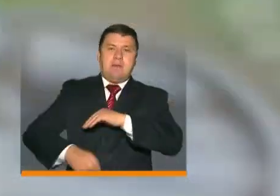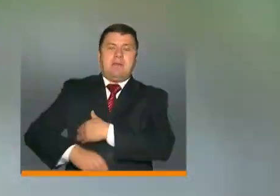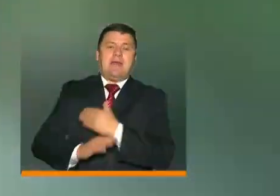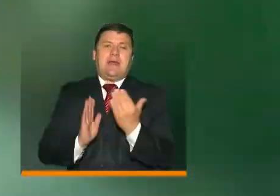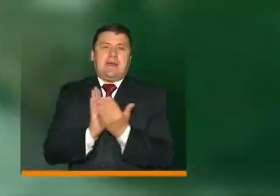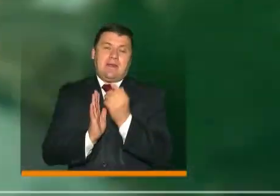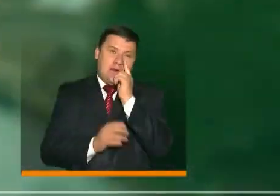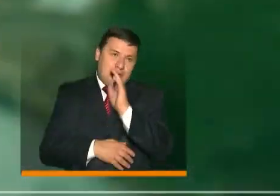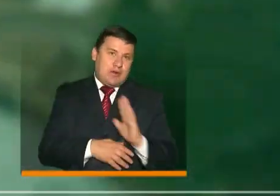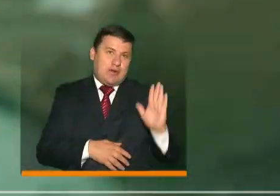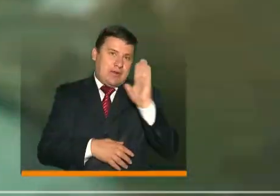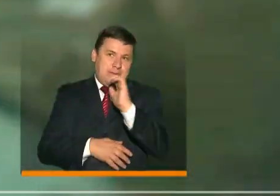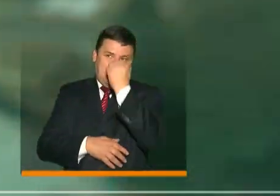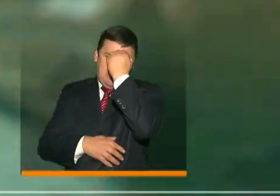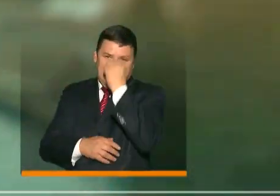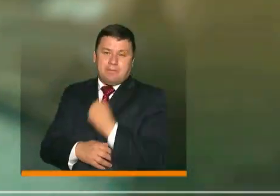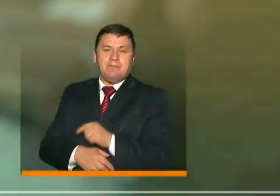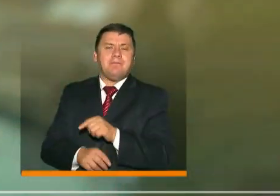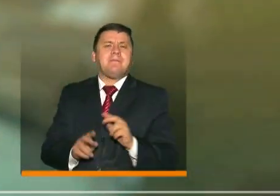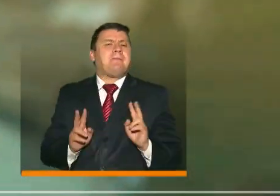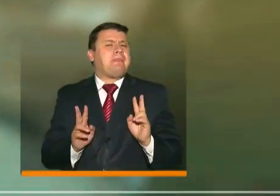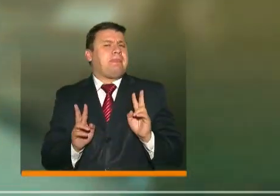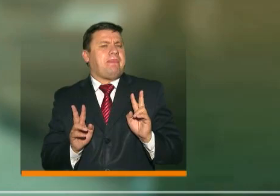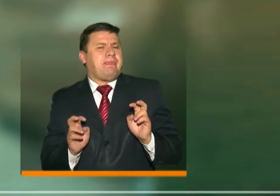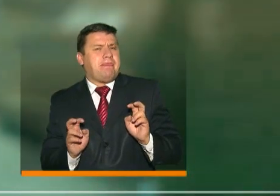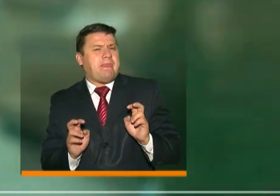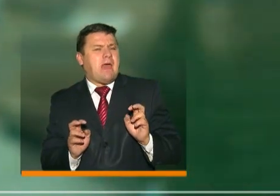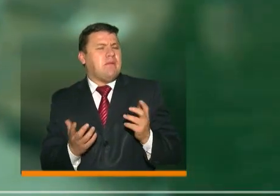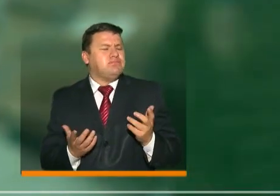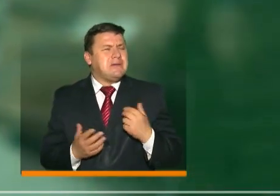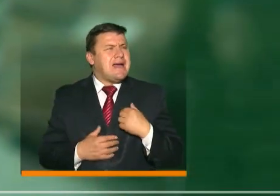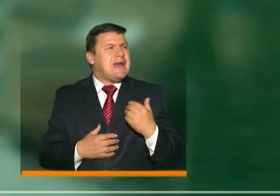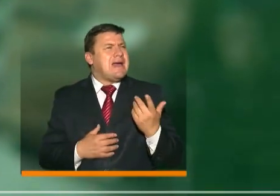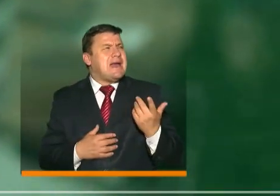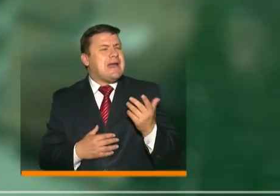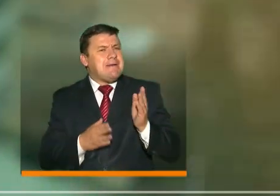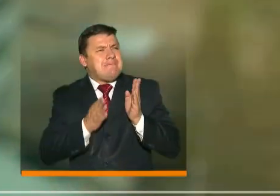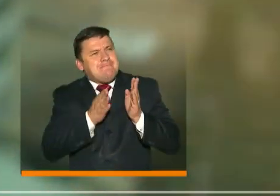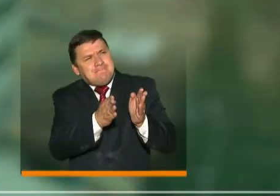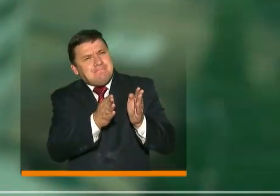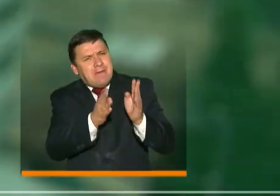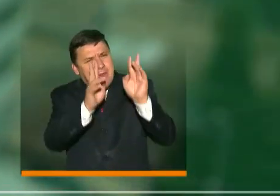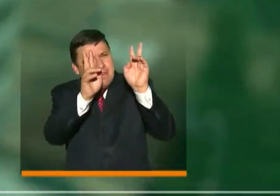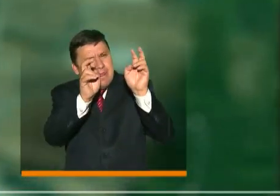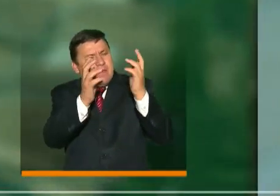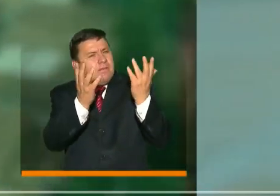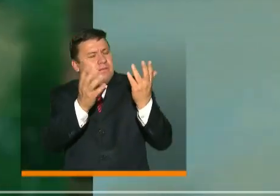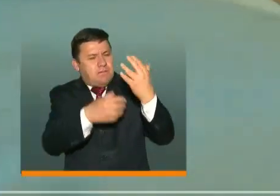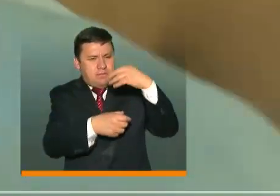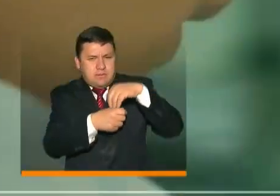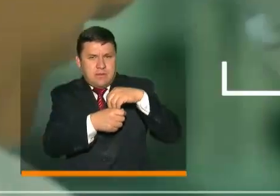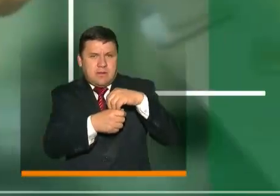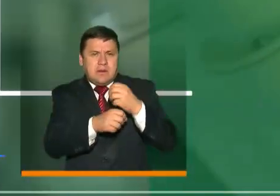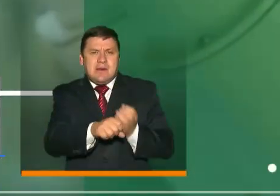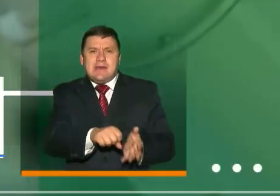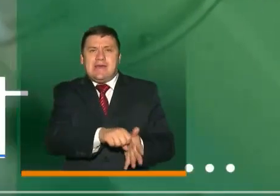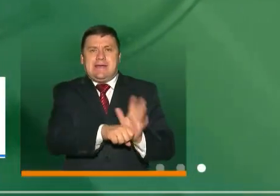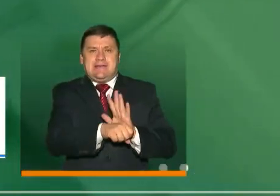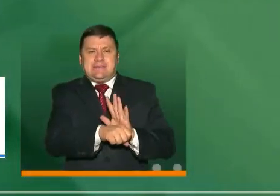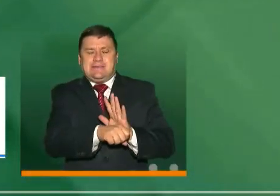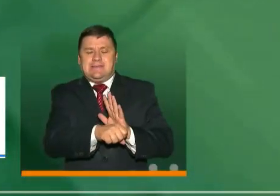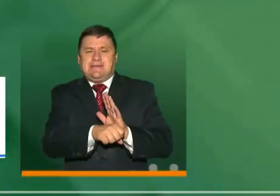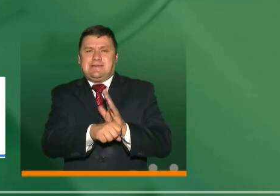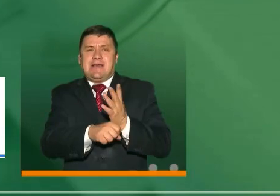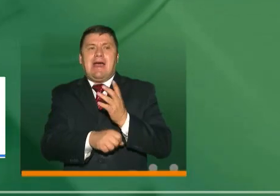Educación Nacional. El tema que nos convoca siempre y nos ha convocado con el coronavirus es